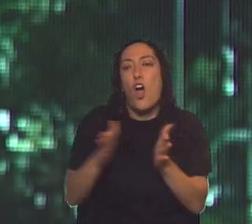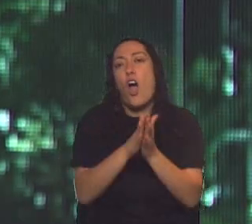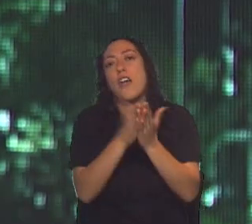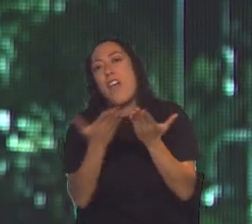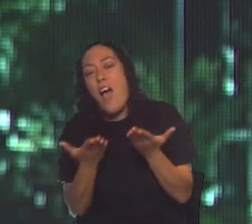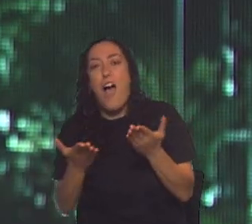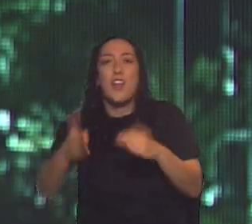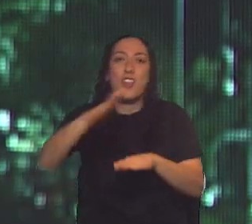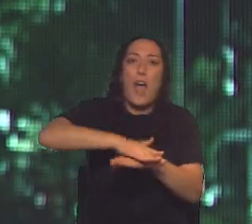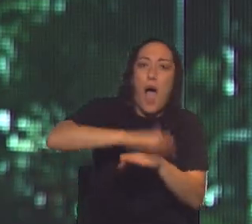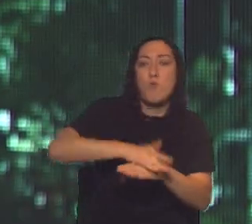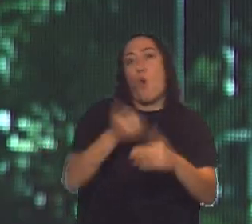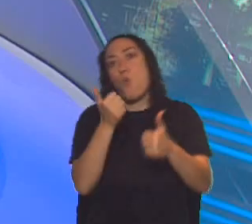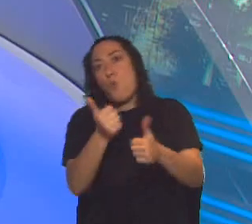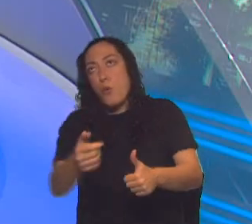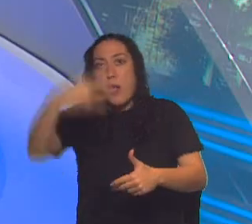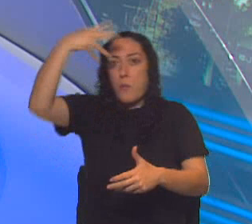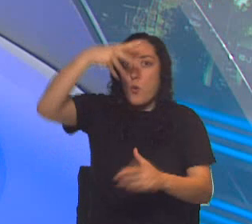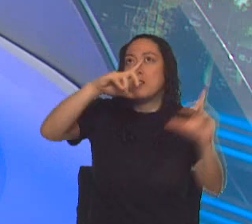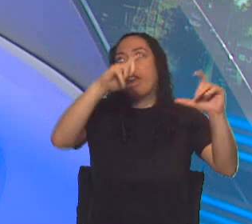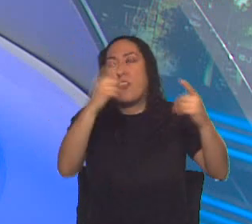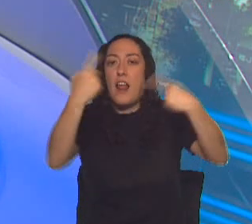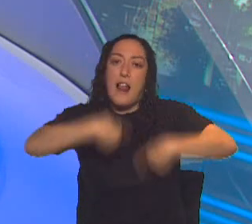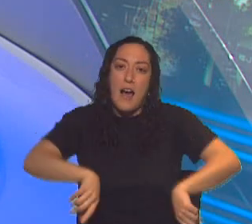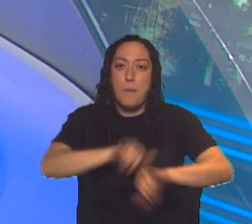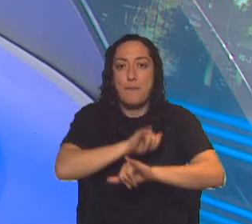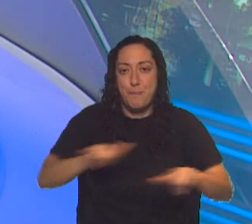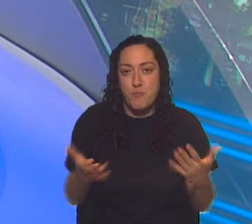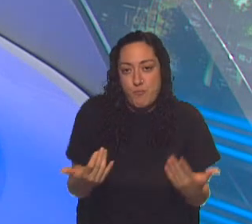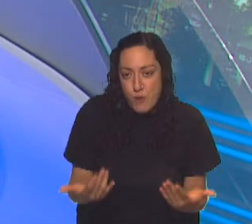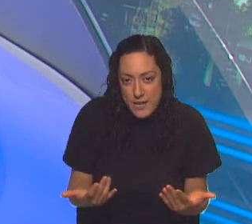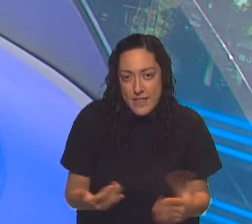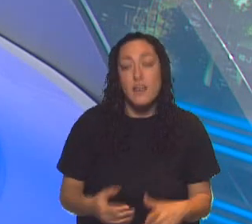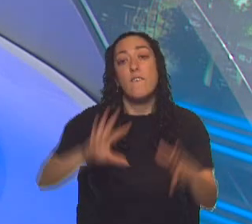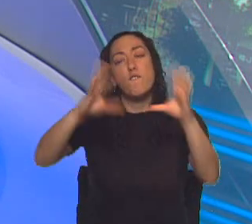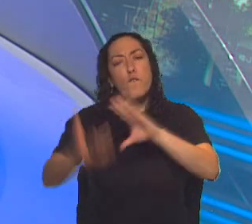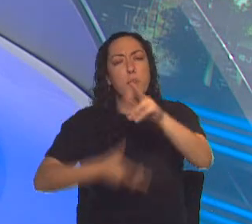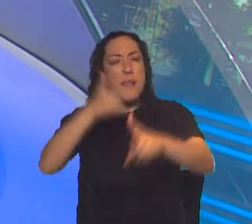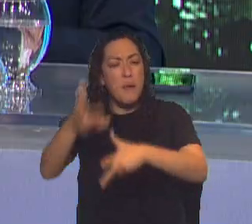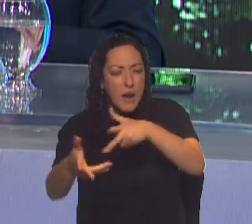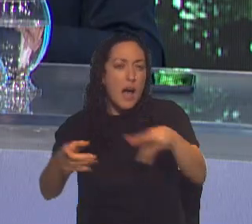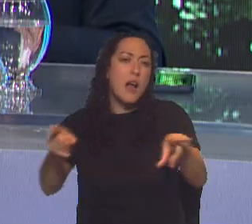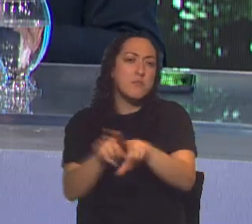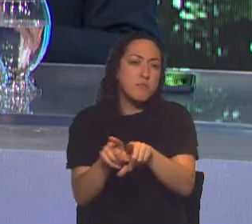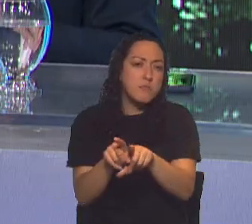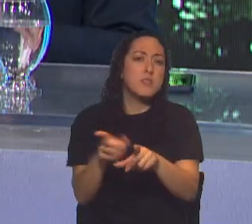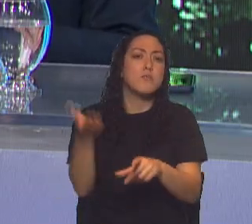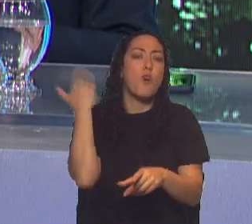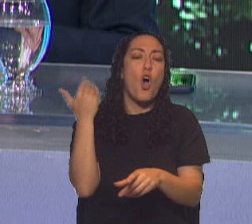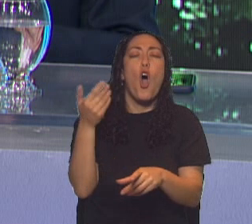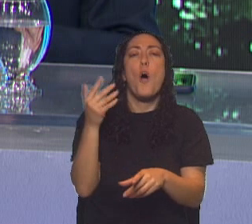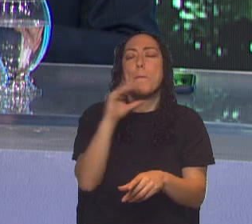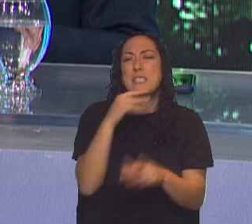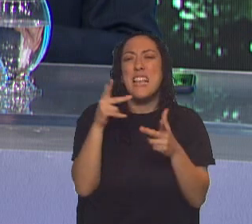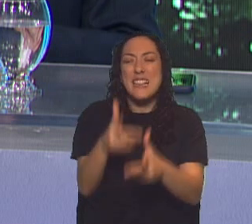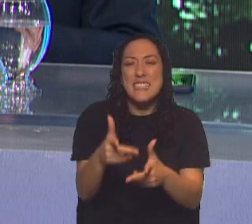como dijeron Qué bien que estuvo desde el punto de vista tuyo el tono que usó Ella sí como dijo masa kengue pero